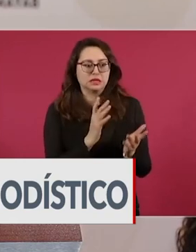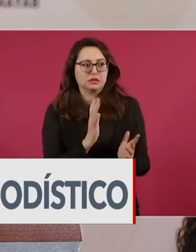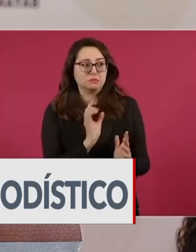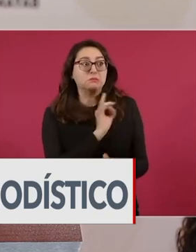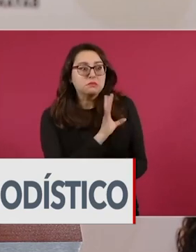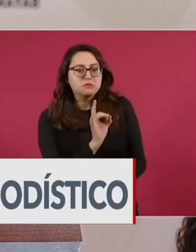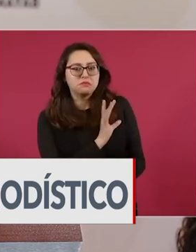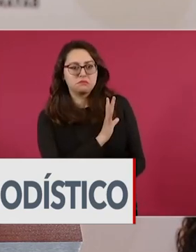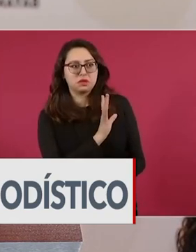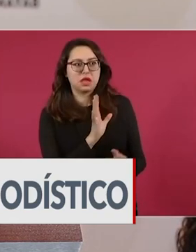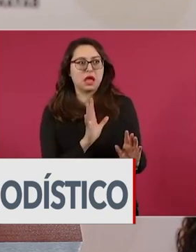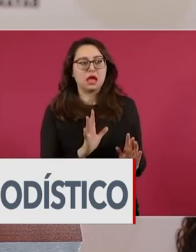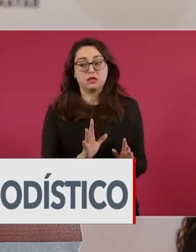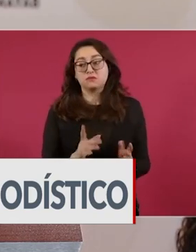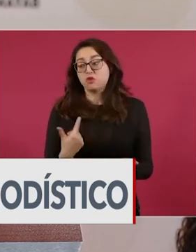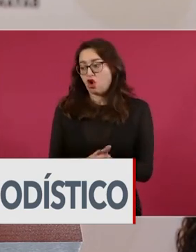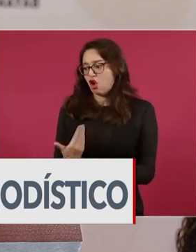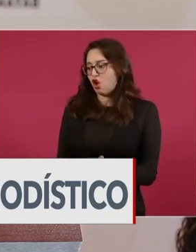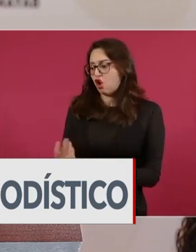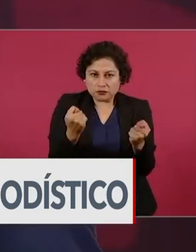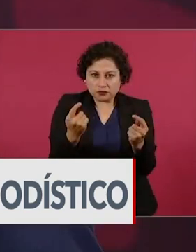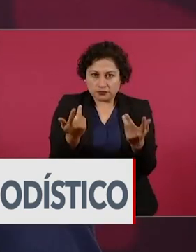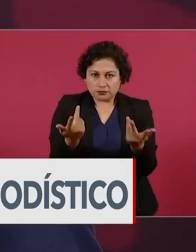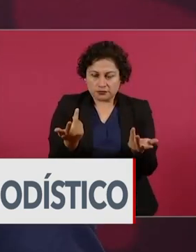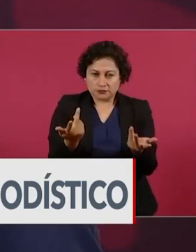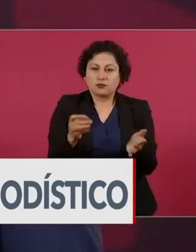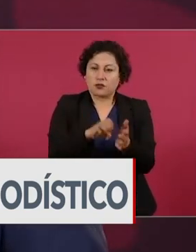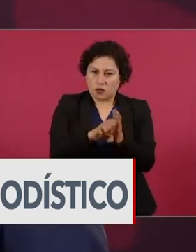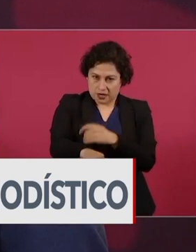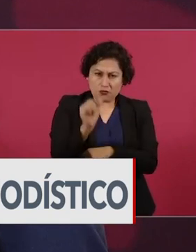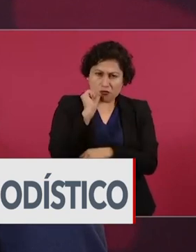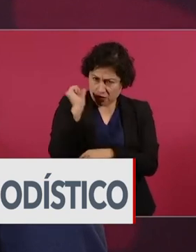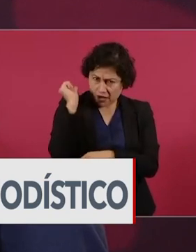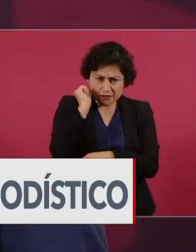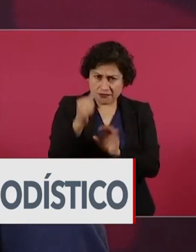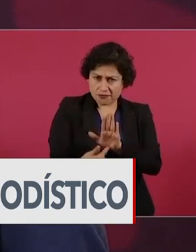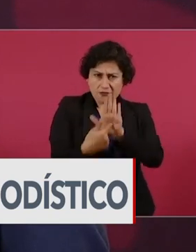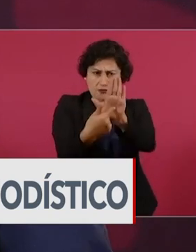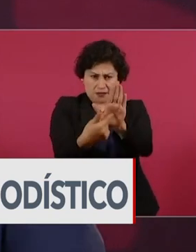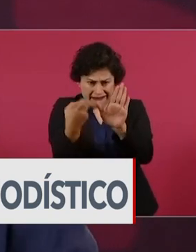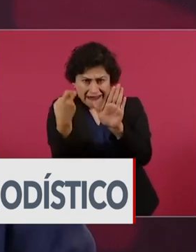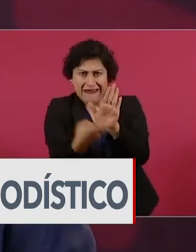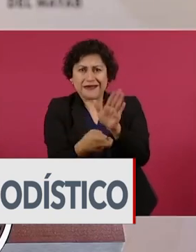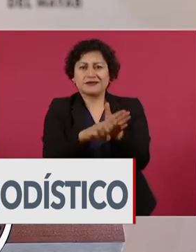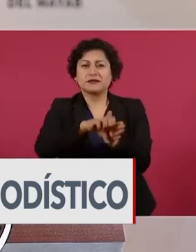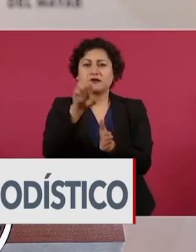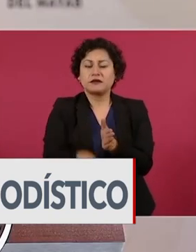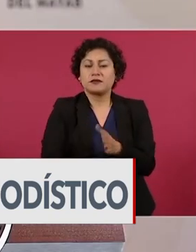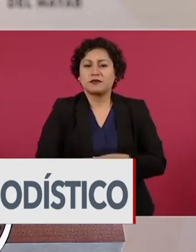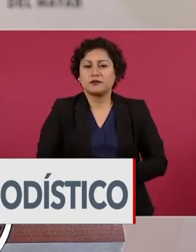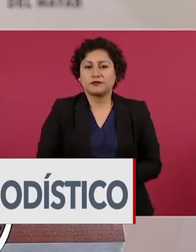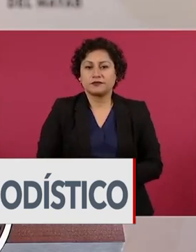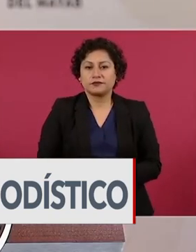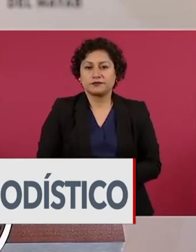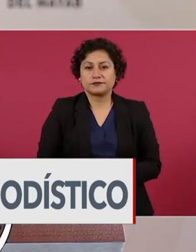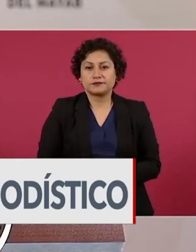permitían que los chantajearan. Ahora no. Un respeto que, dijo, está por encima de todo. Por eso le cuestionaron